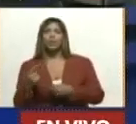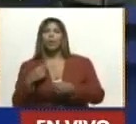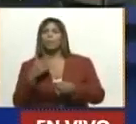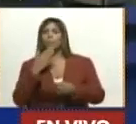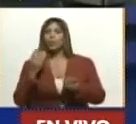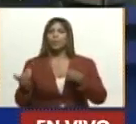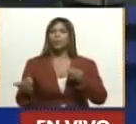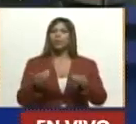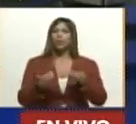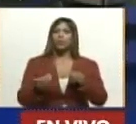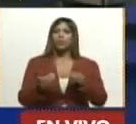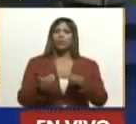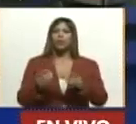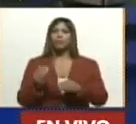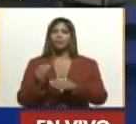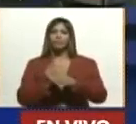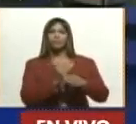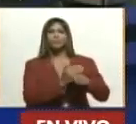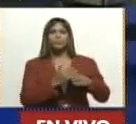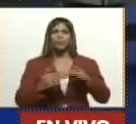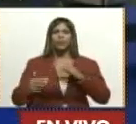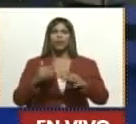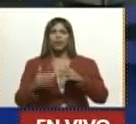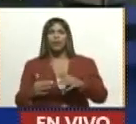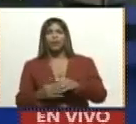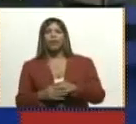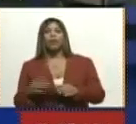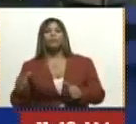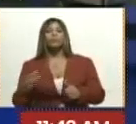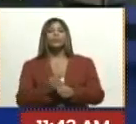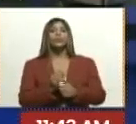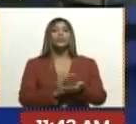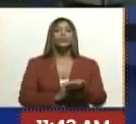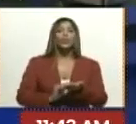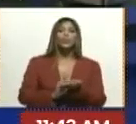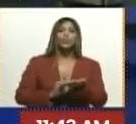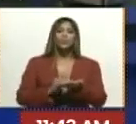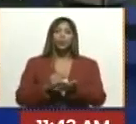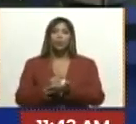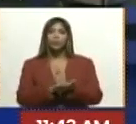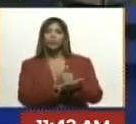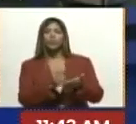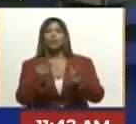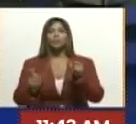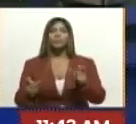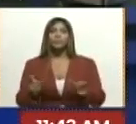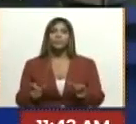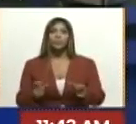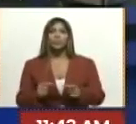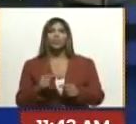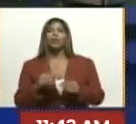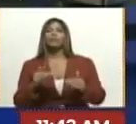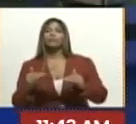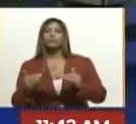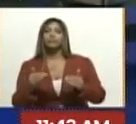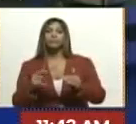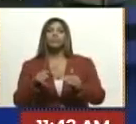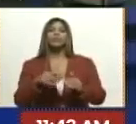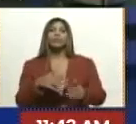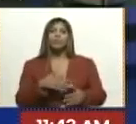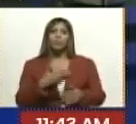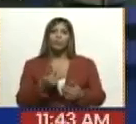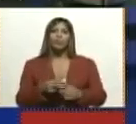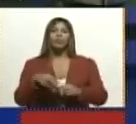dialogar, para frenar conflictos, para encontrar soluciones por la humanidad, ella imparcialmente sería capaz